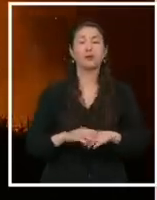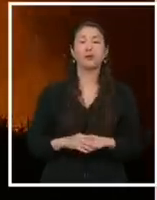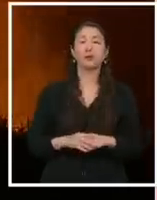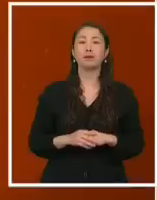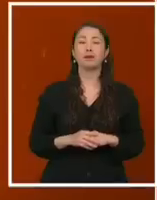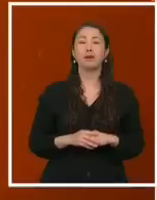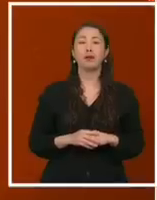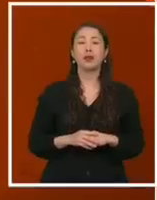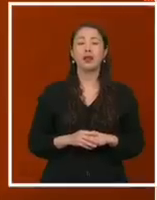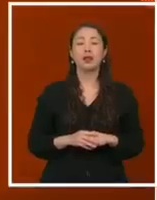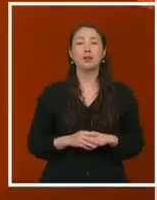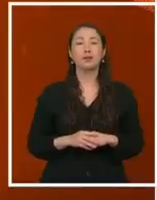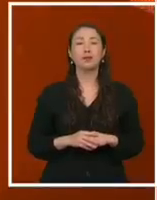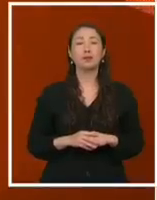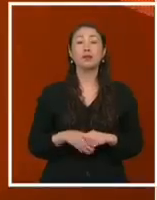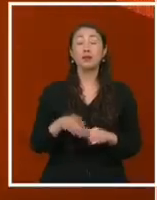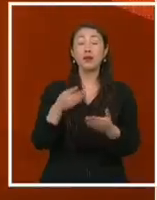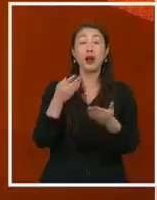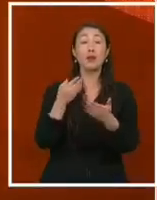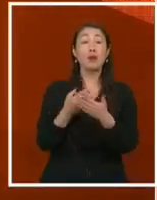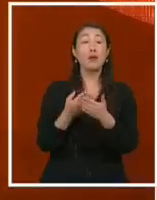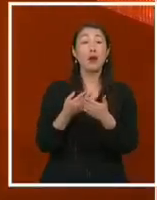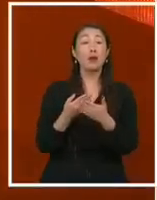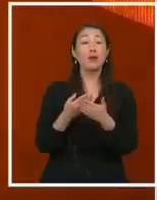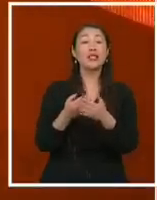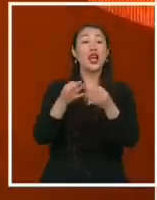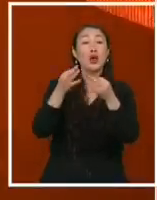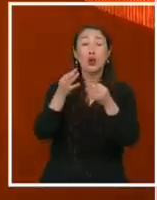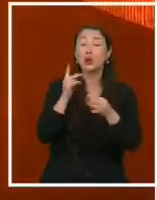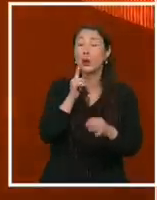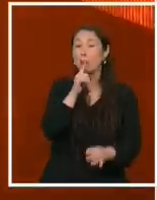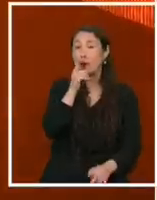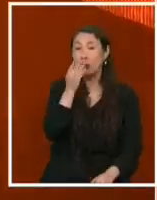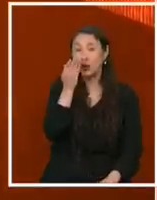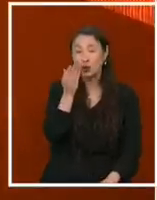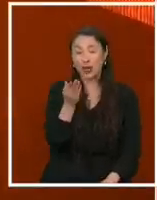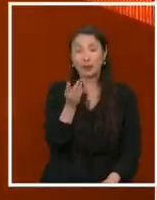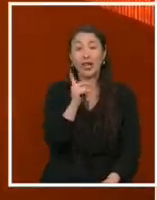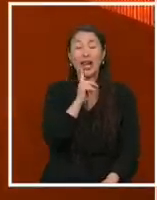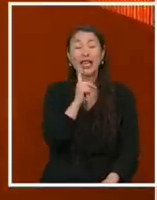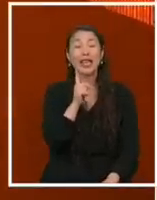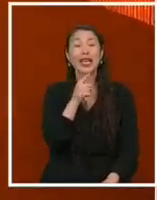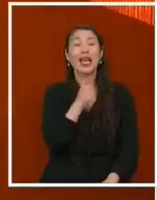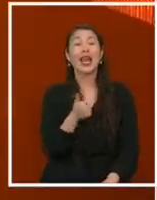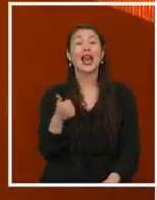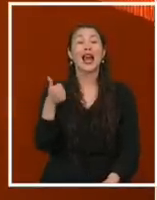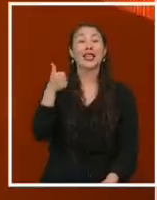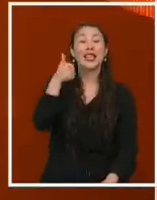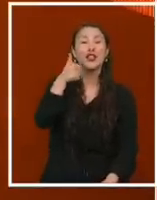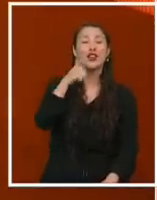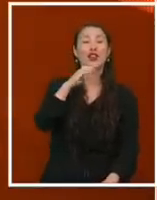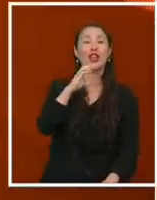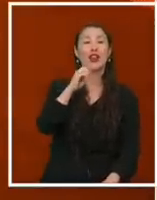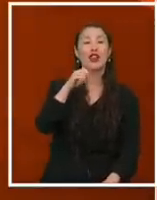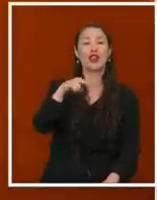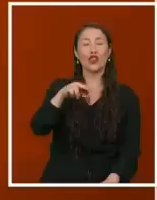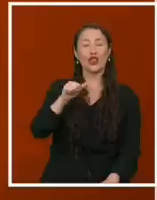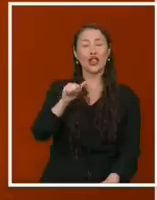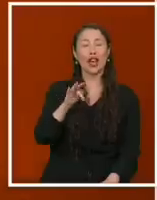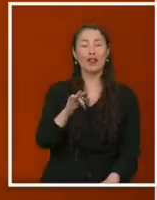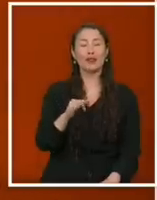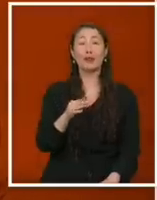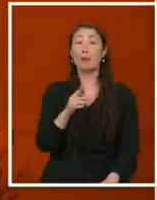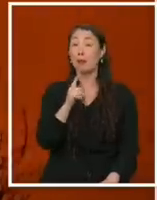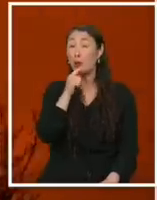Bueno, aquí le vamos a aprovechar justamente de hacer esa pregunta al director. de CONAF. Bueno, quería preguntarle